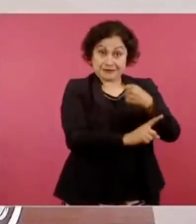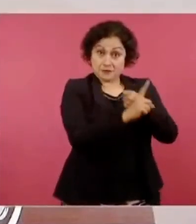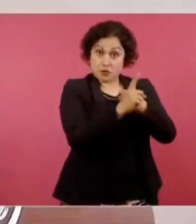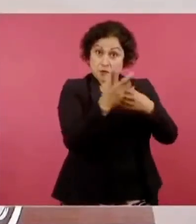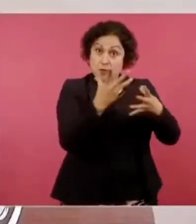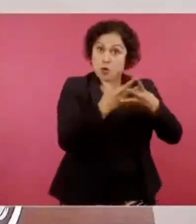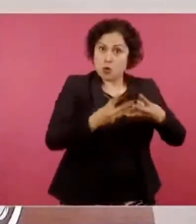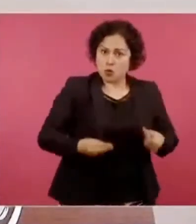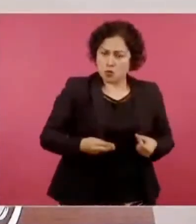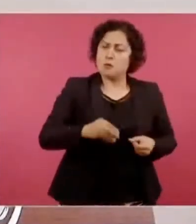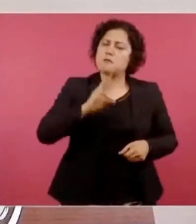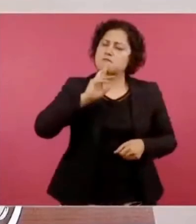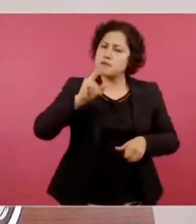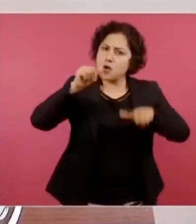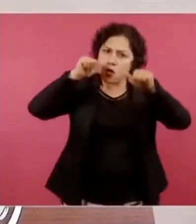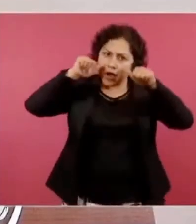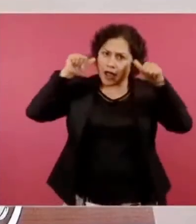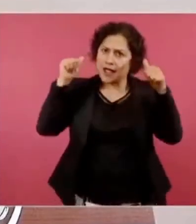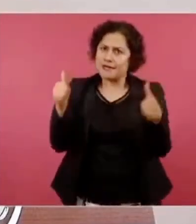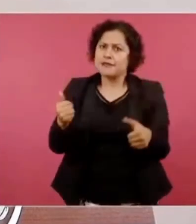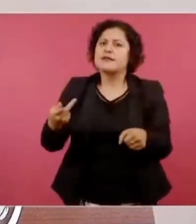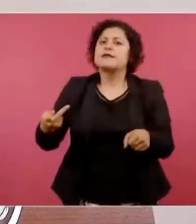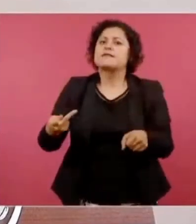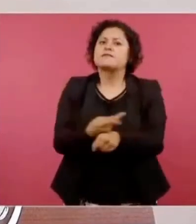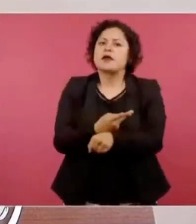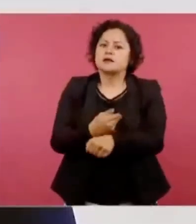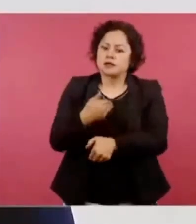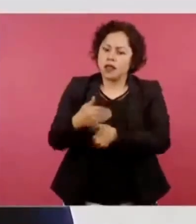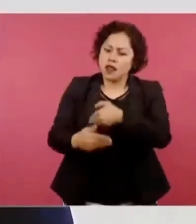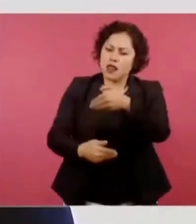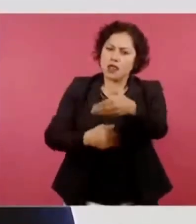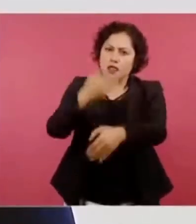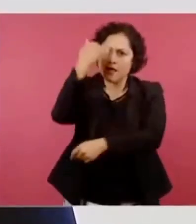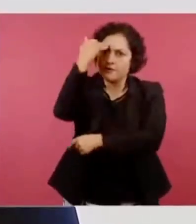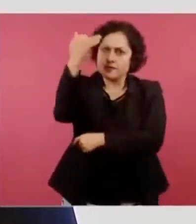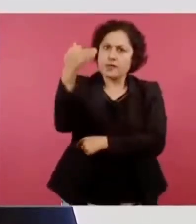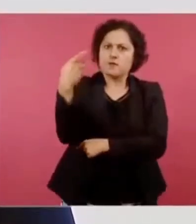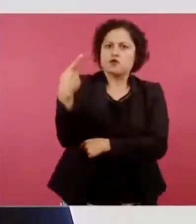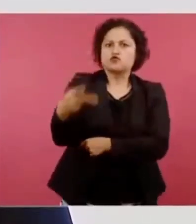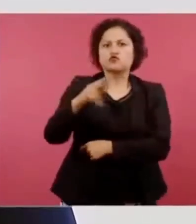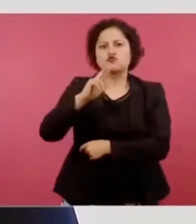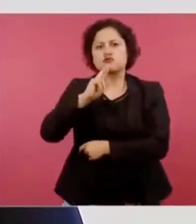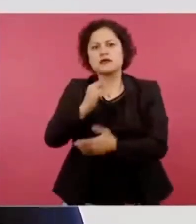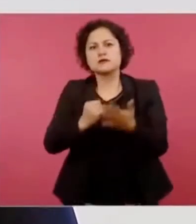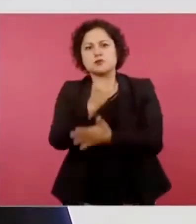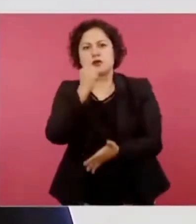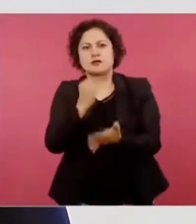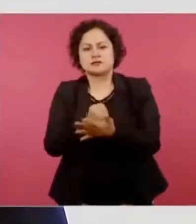la enorme tardanza de las resoluciones de sus asuntos que hemos